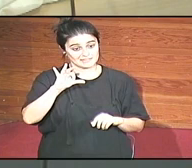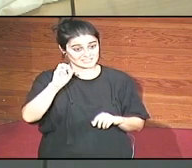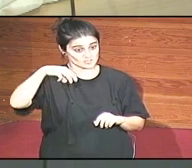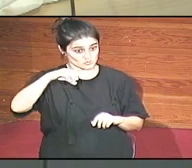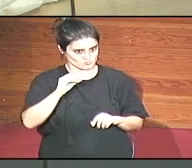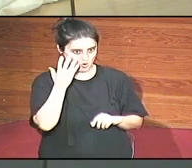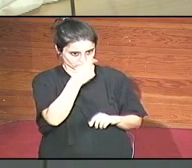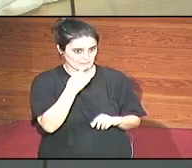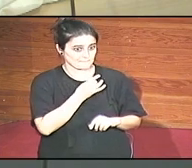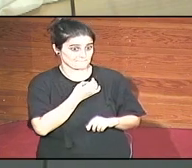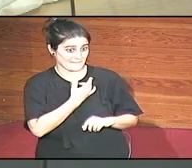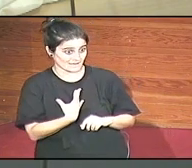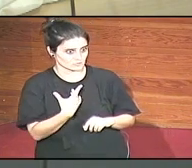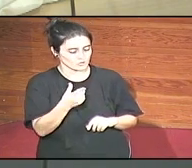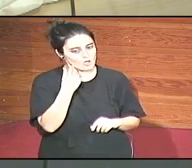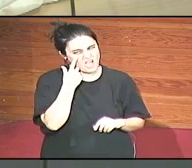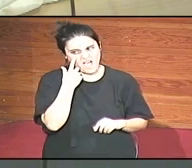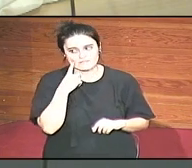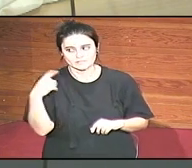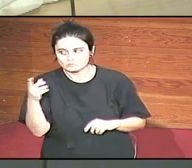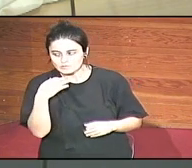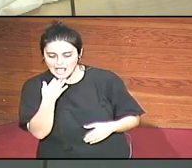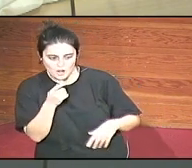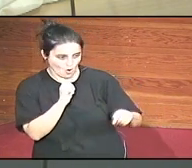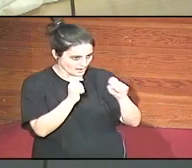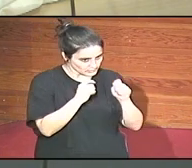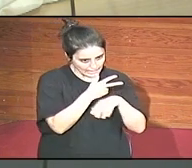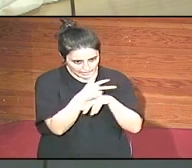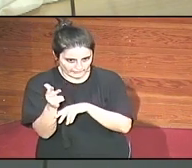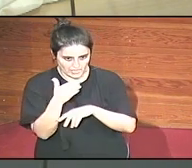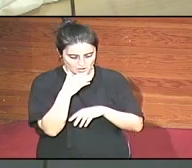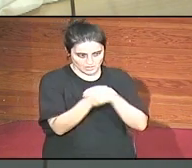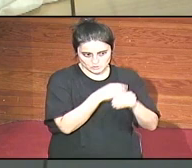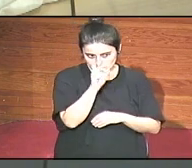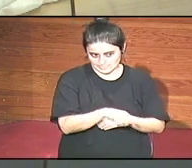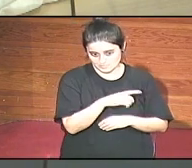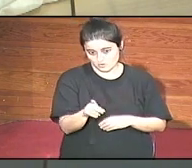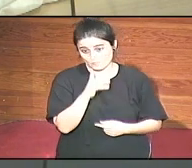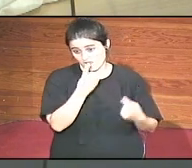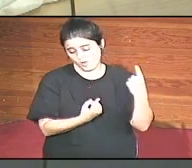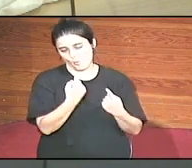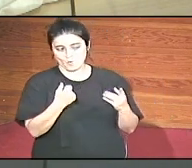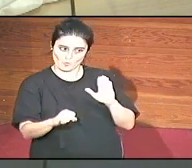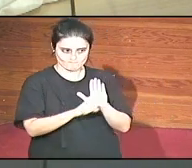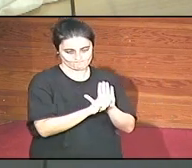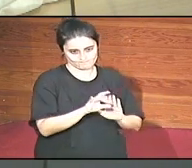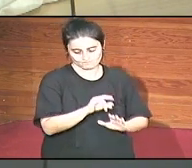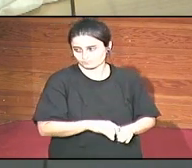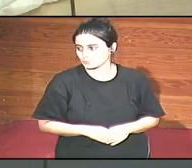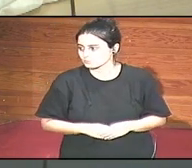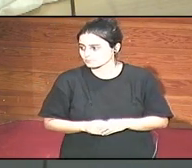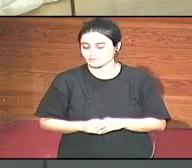más en muchos países pues eso sí tanto cautas de algún reportaje sobre como bueno en sáhara occidental